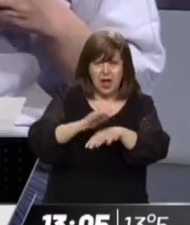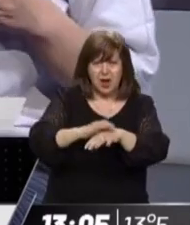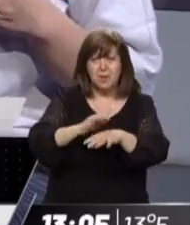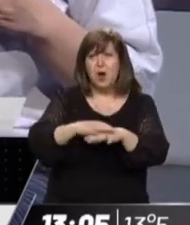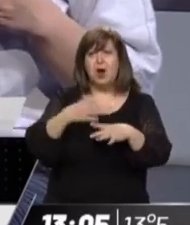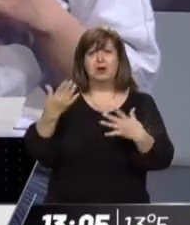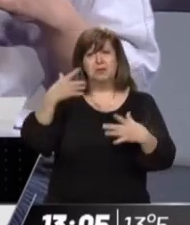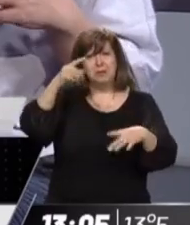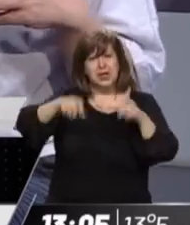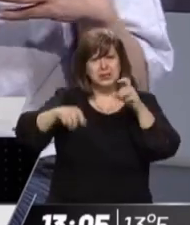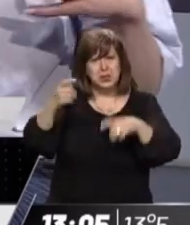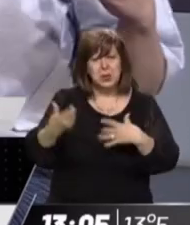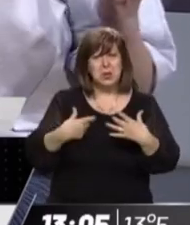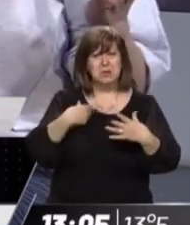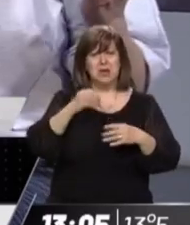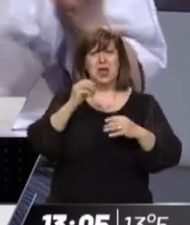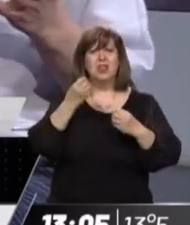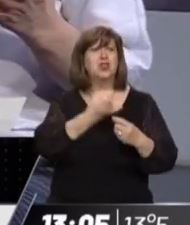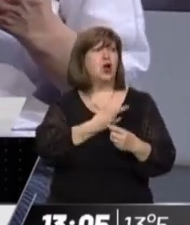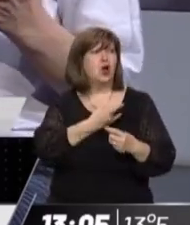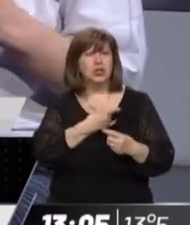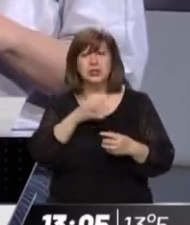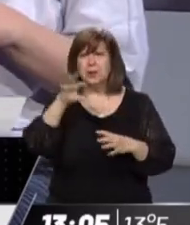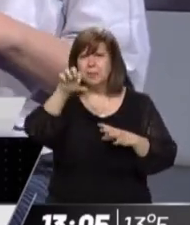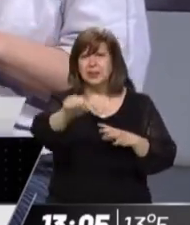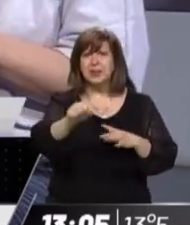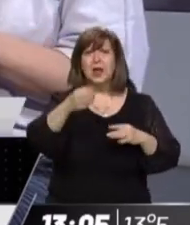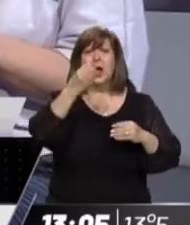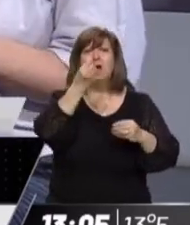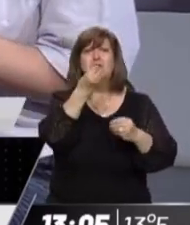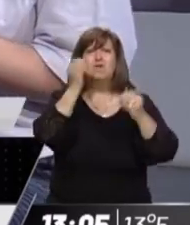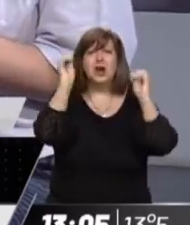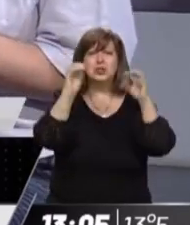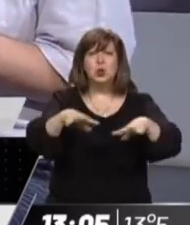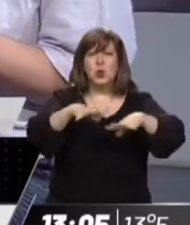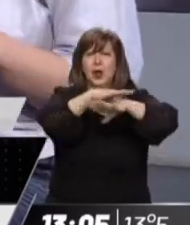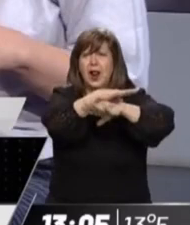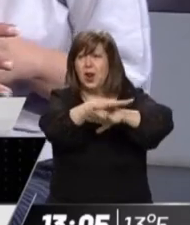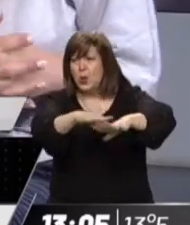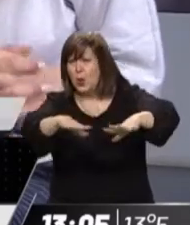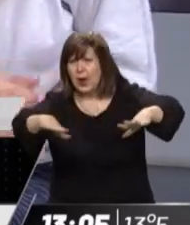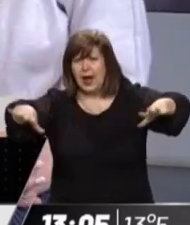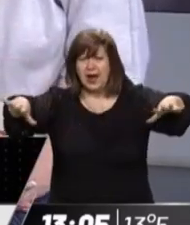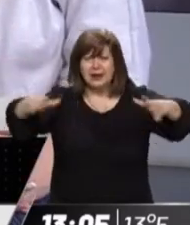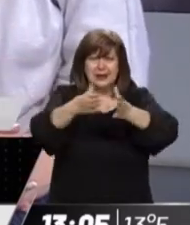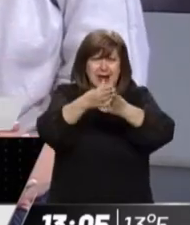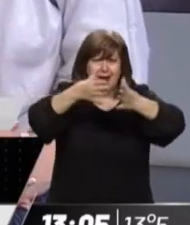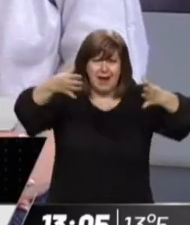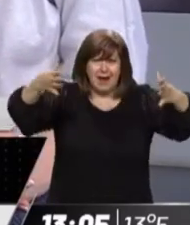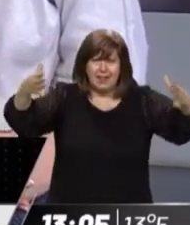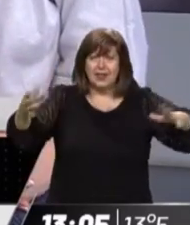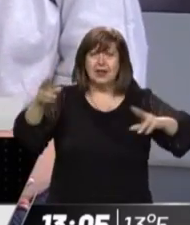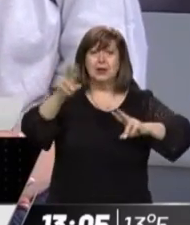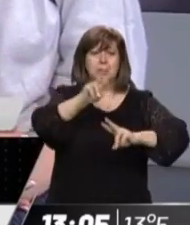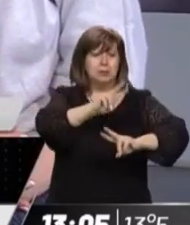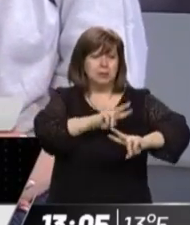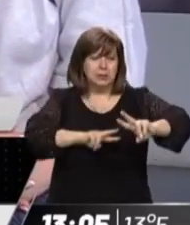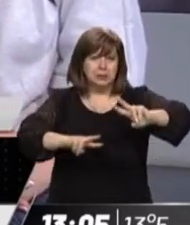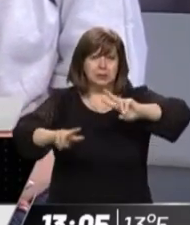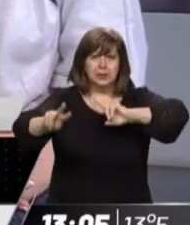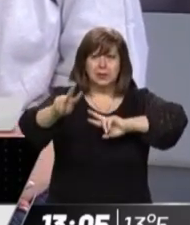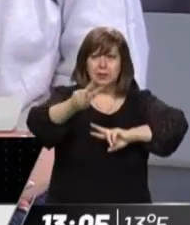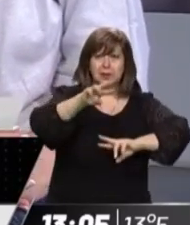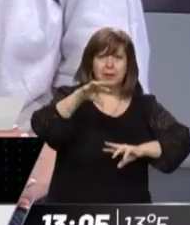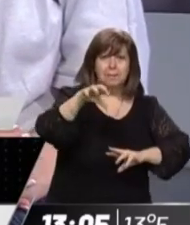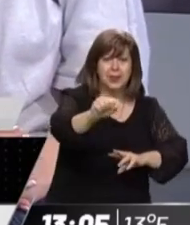de allí es como desarmar una madeja, tirando justamente del primer hilo. Con todo lo que implica, ¿no? Que las personas